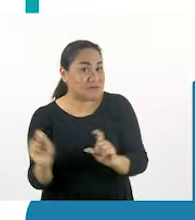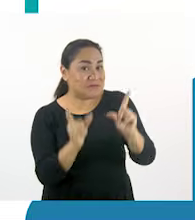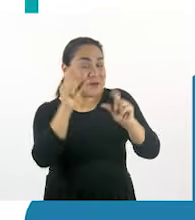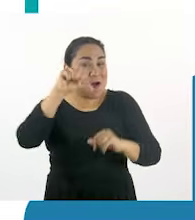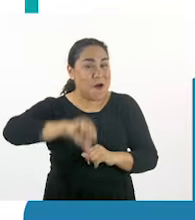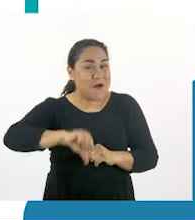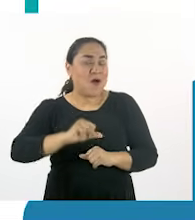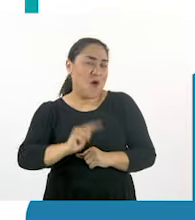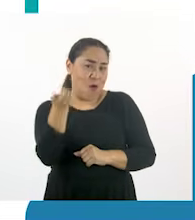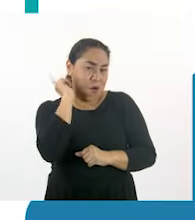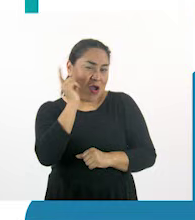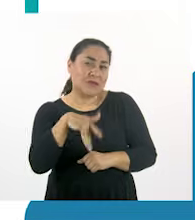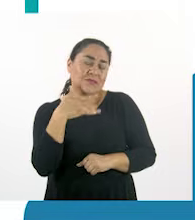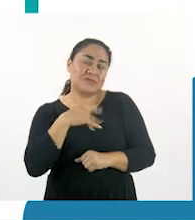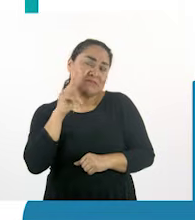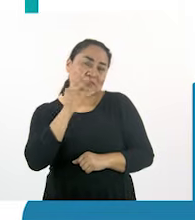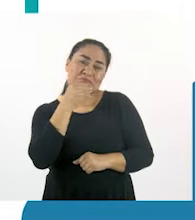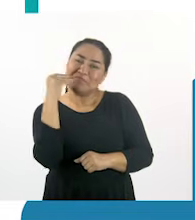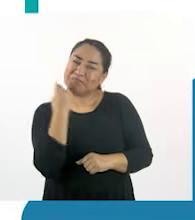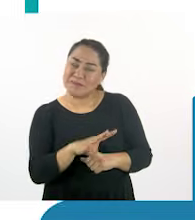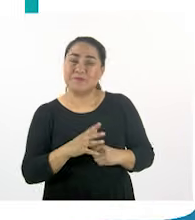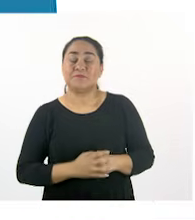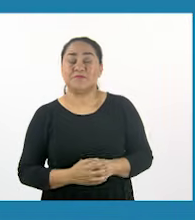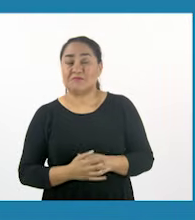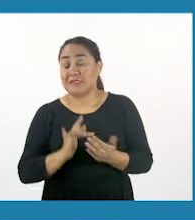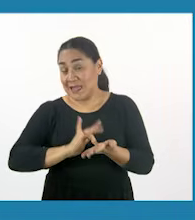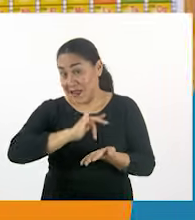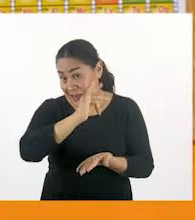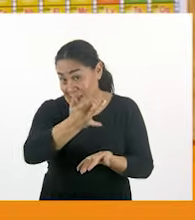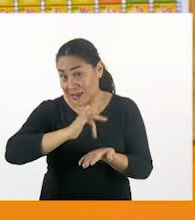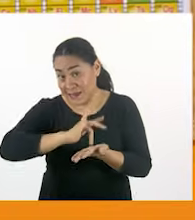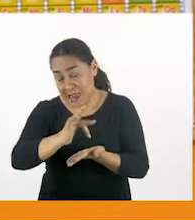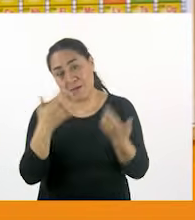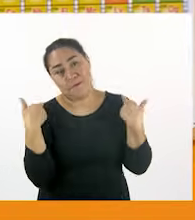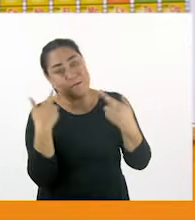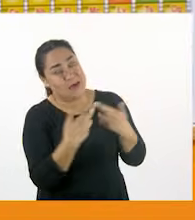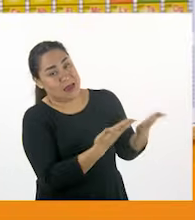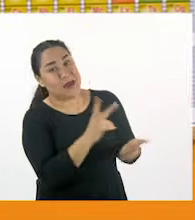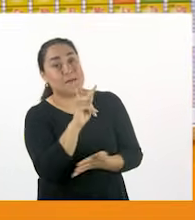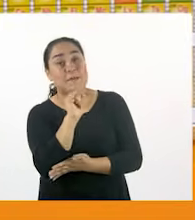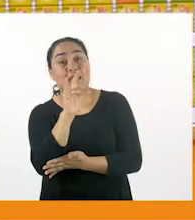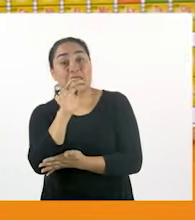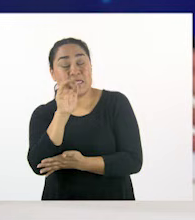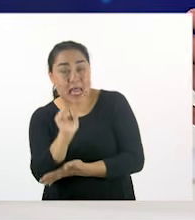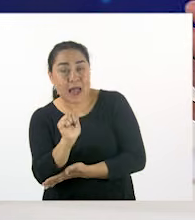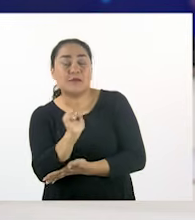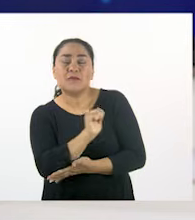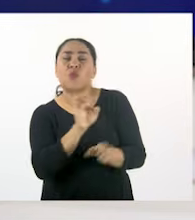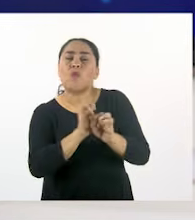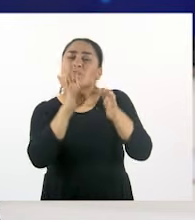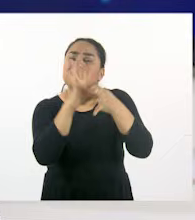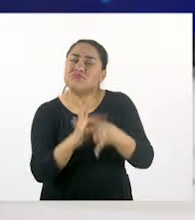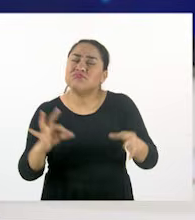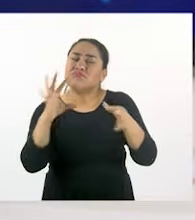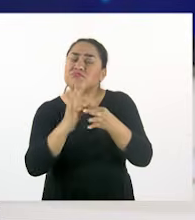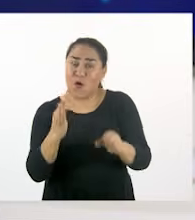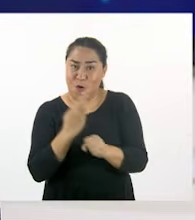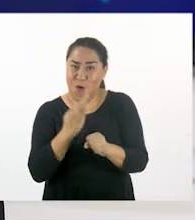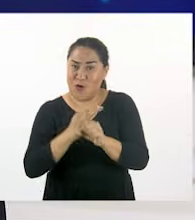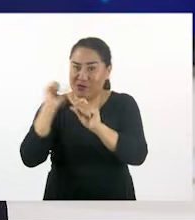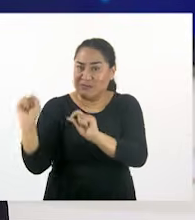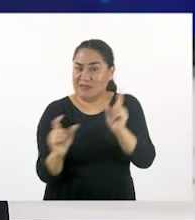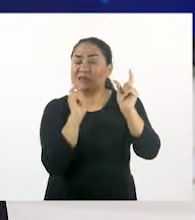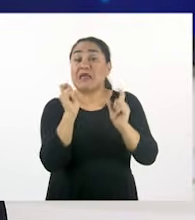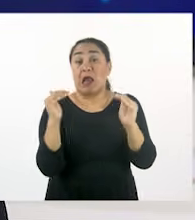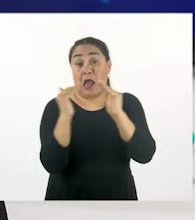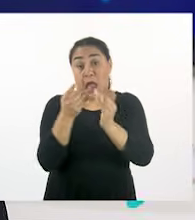Ojalá lo hayan disfrutado tanto como nosotros. Les damos las gracias a la profesora Patricia Alcántara por guiarnos durante este programa de